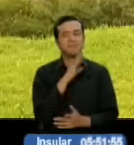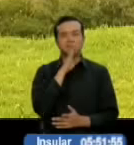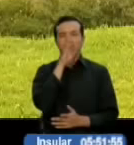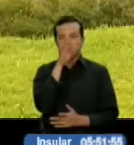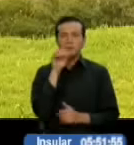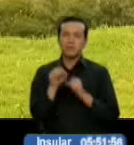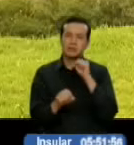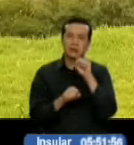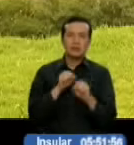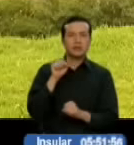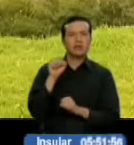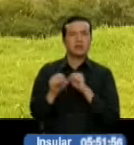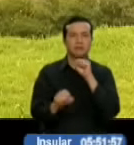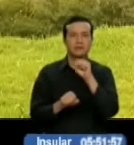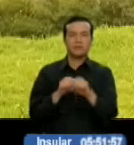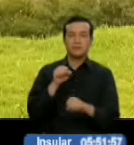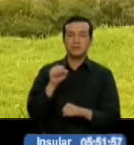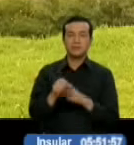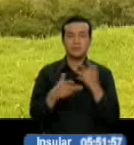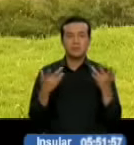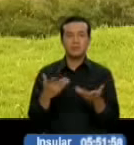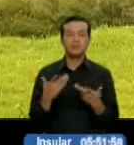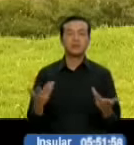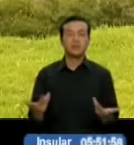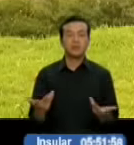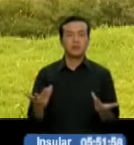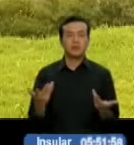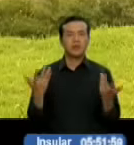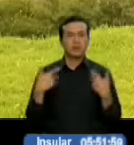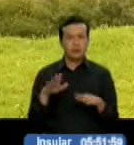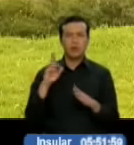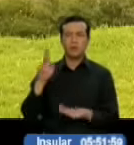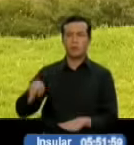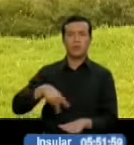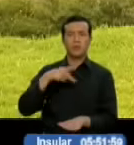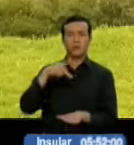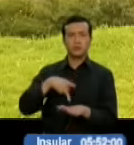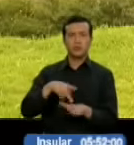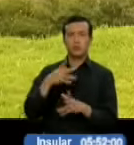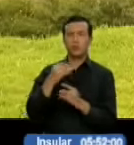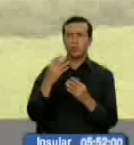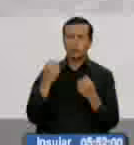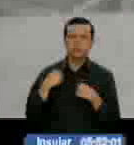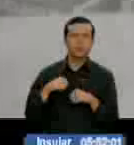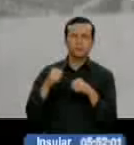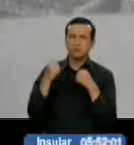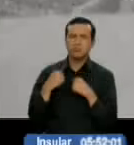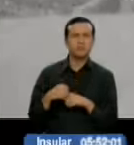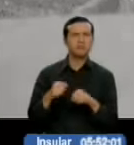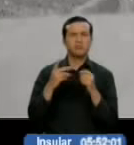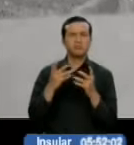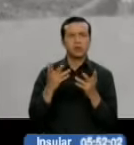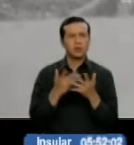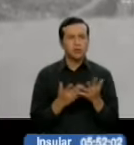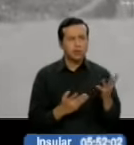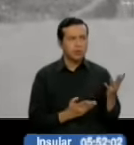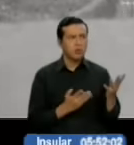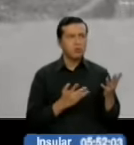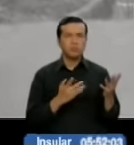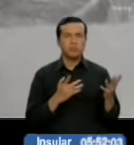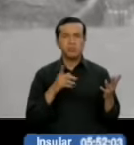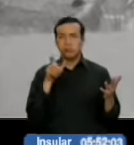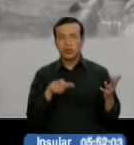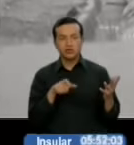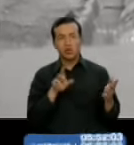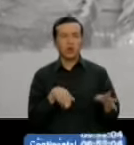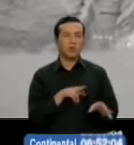en la bicicleta, el dejar ya a nivel profesional, ya el dejar muchas cosas a un lado de una persona normal,